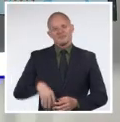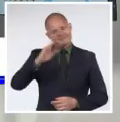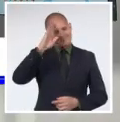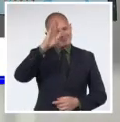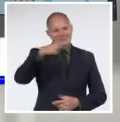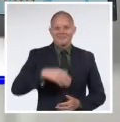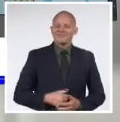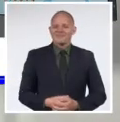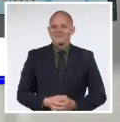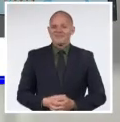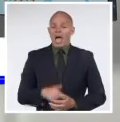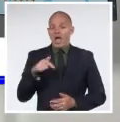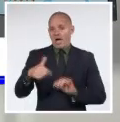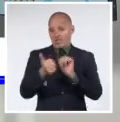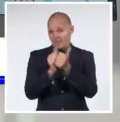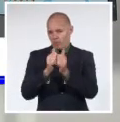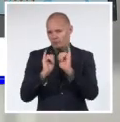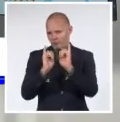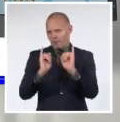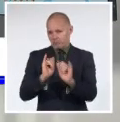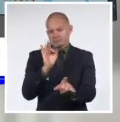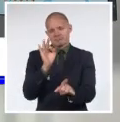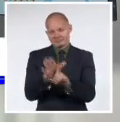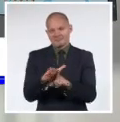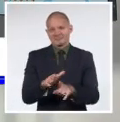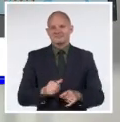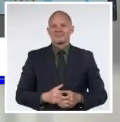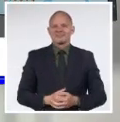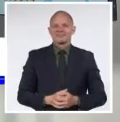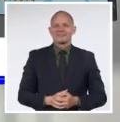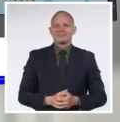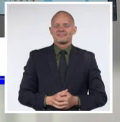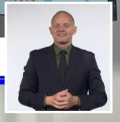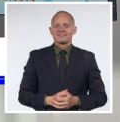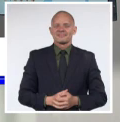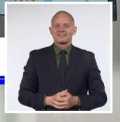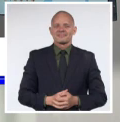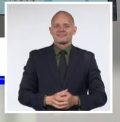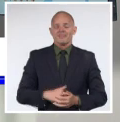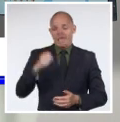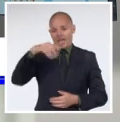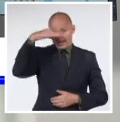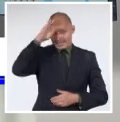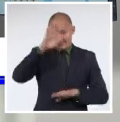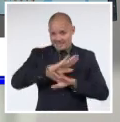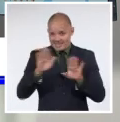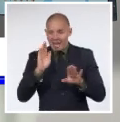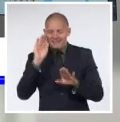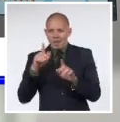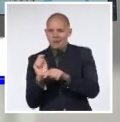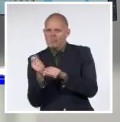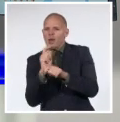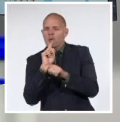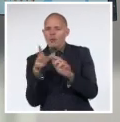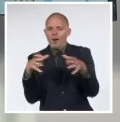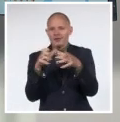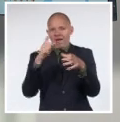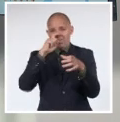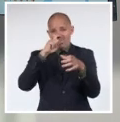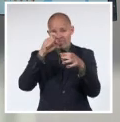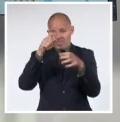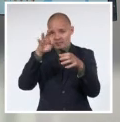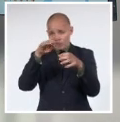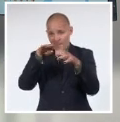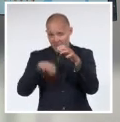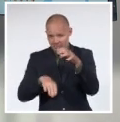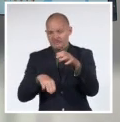Buenas noches, ya comenzamos nuestro segmento deportivo en la emisión estelar. El equipo cubano sub-18 de béisbol debutará esta noche frente a